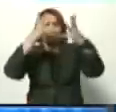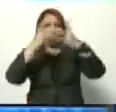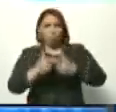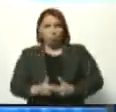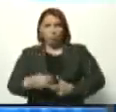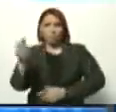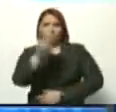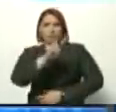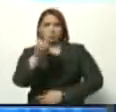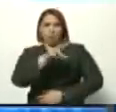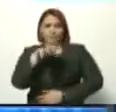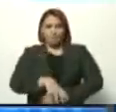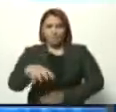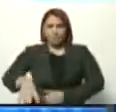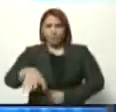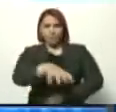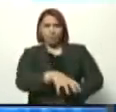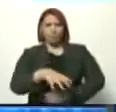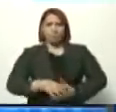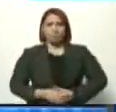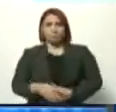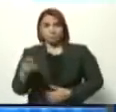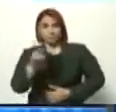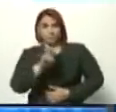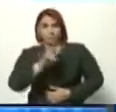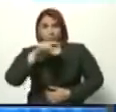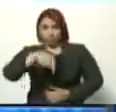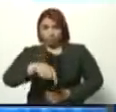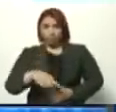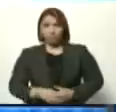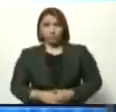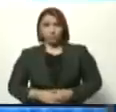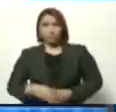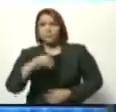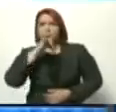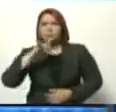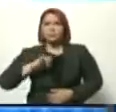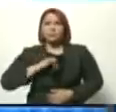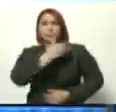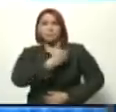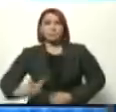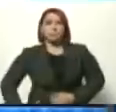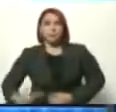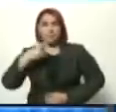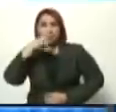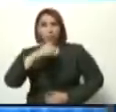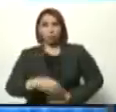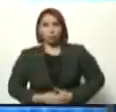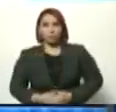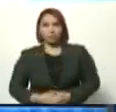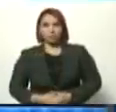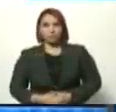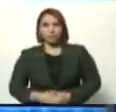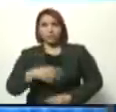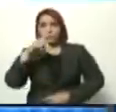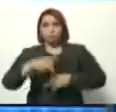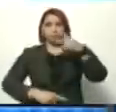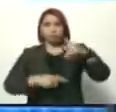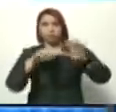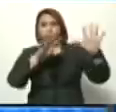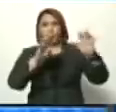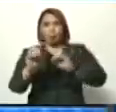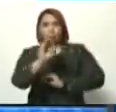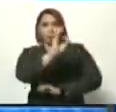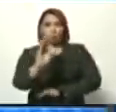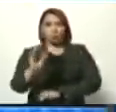en las regiones. Venezuela hoy, como lo ha informado el presidente Nicolás Maduro, produce el 90% de sus